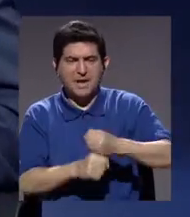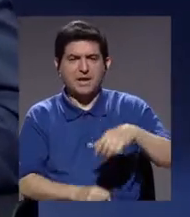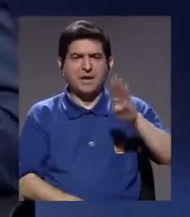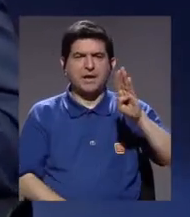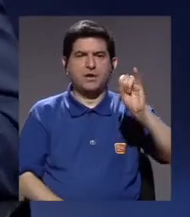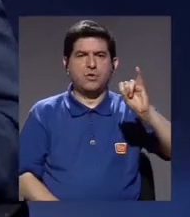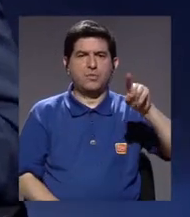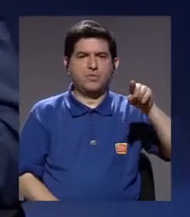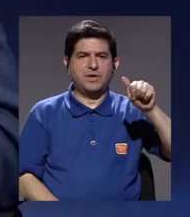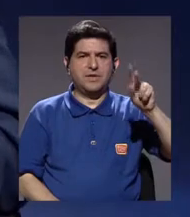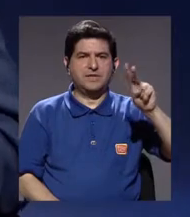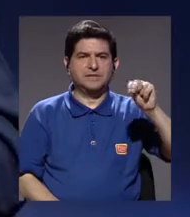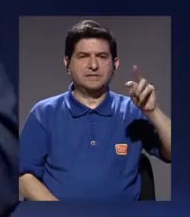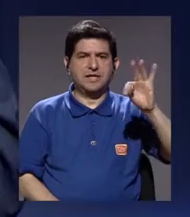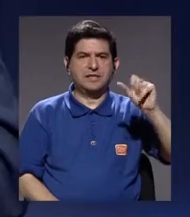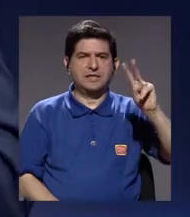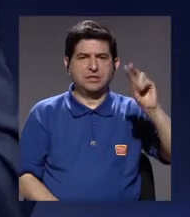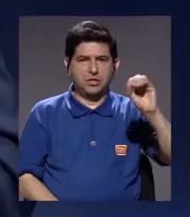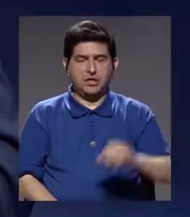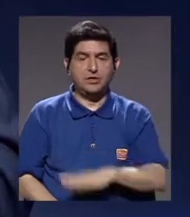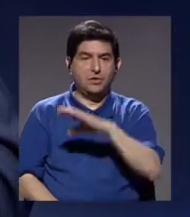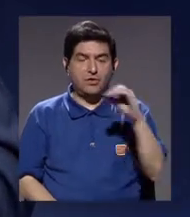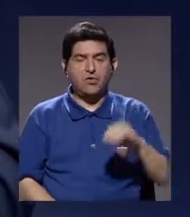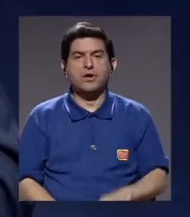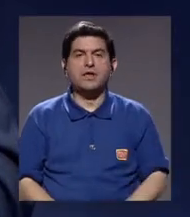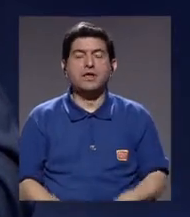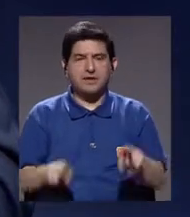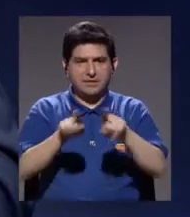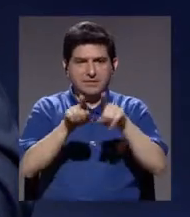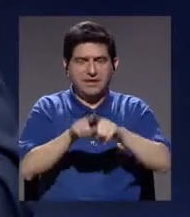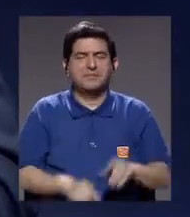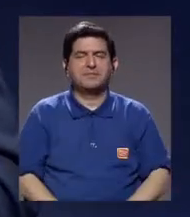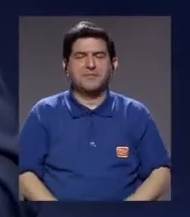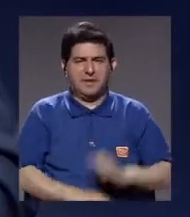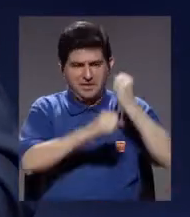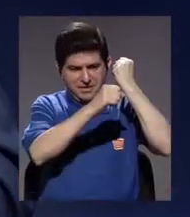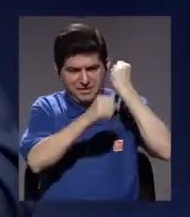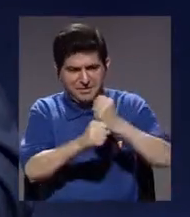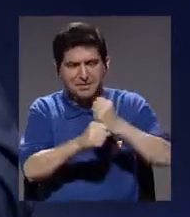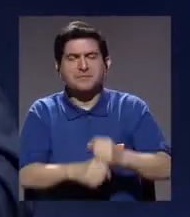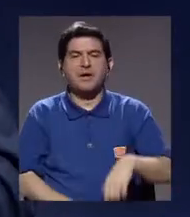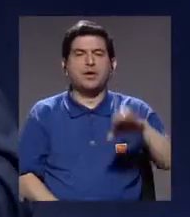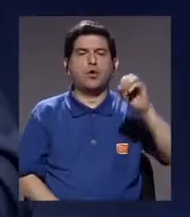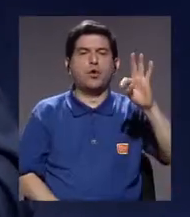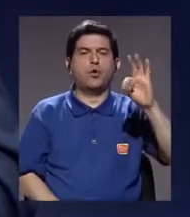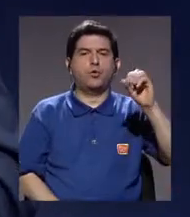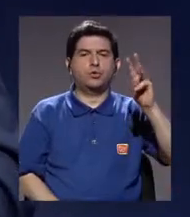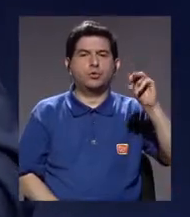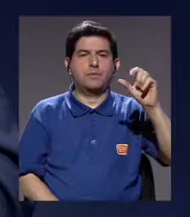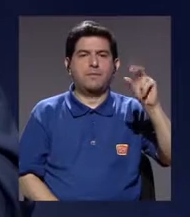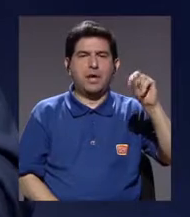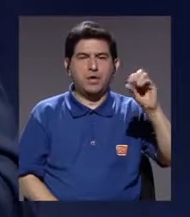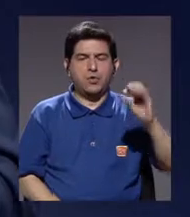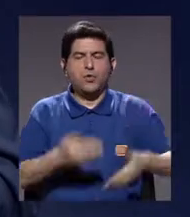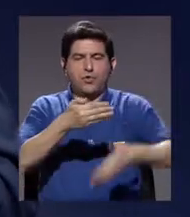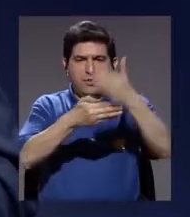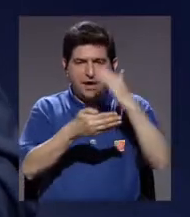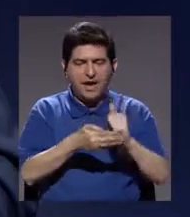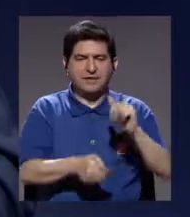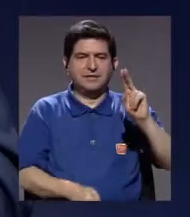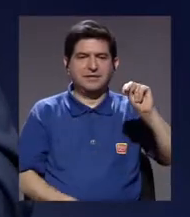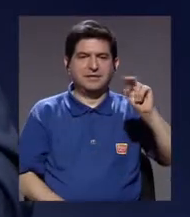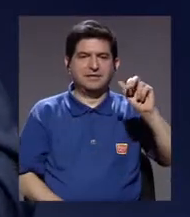años la capital del Imperio Otomano, antes justamente de que Ankara se convierta con